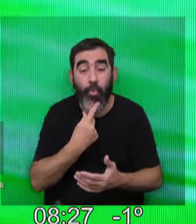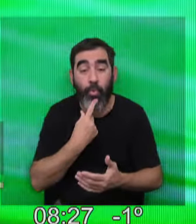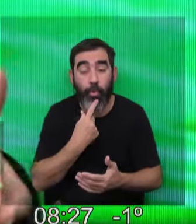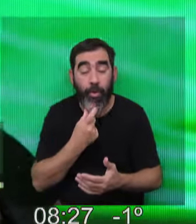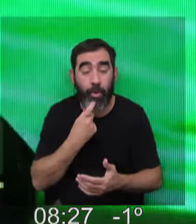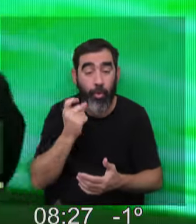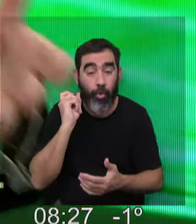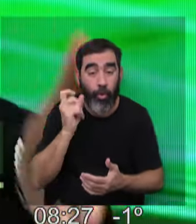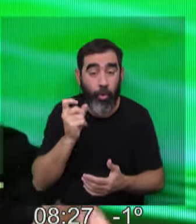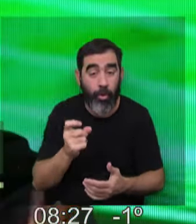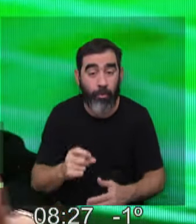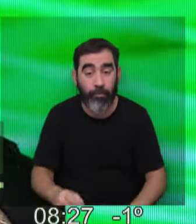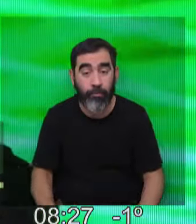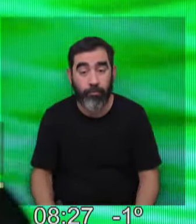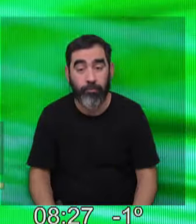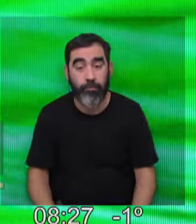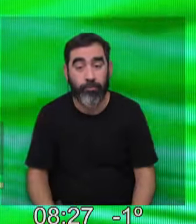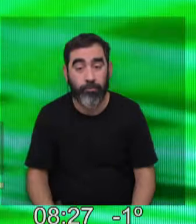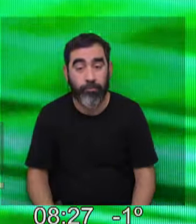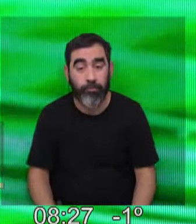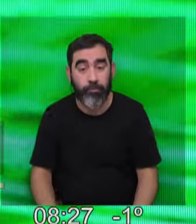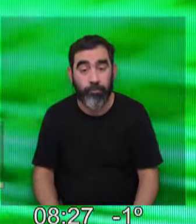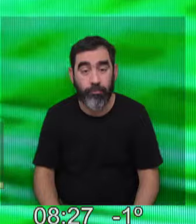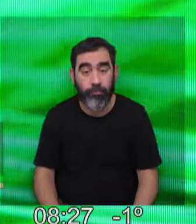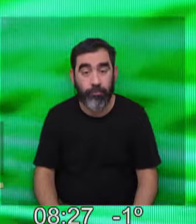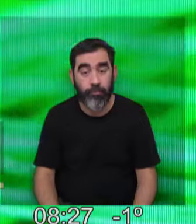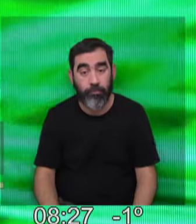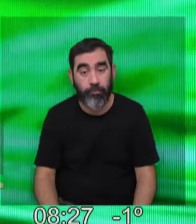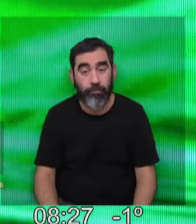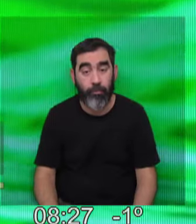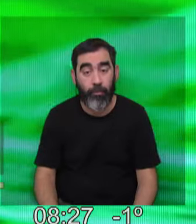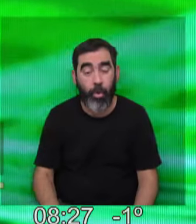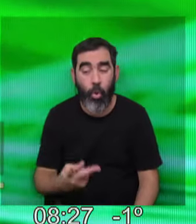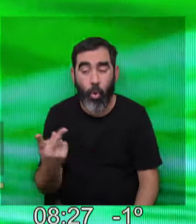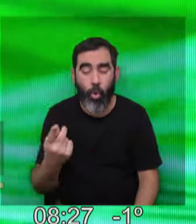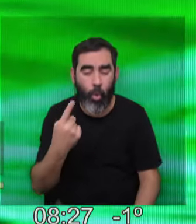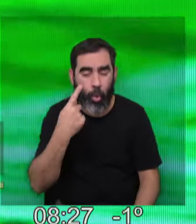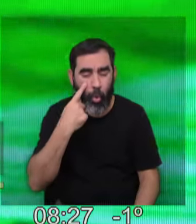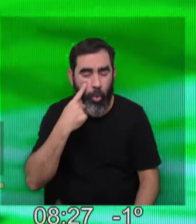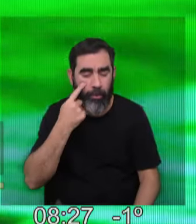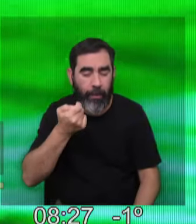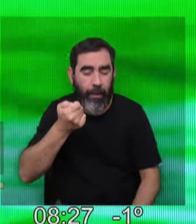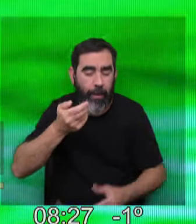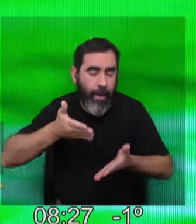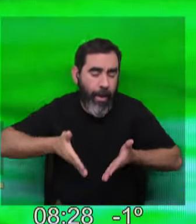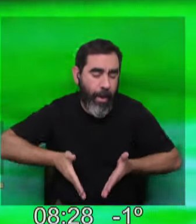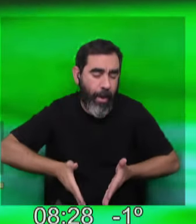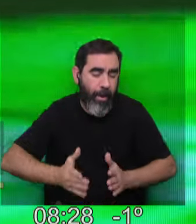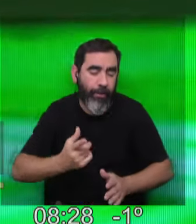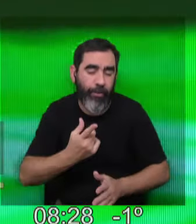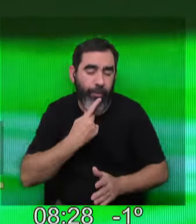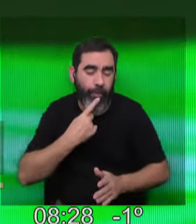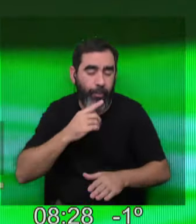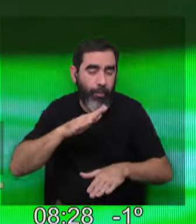que había en la oferta, digamos así. A ambos los conozco desde que nacieron en la vida